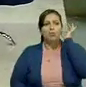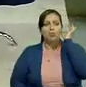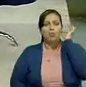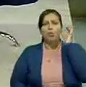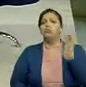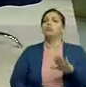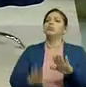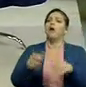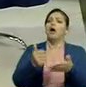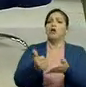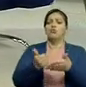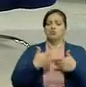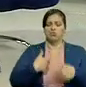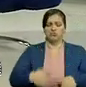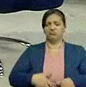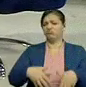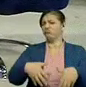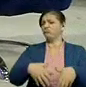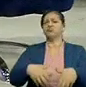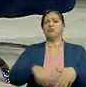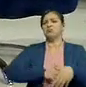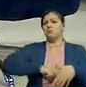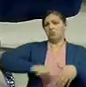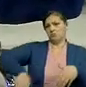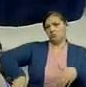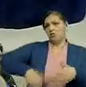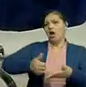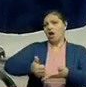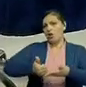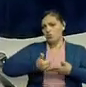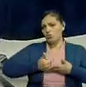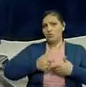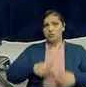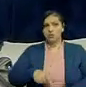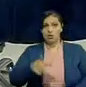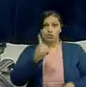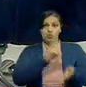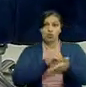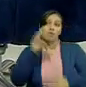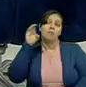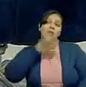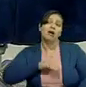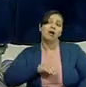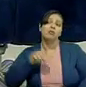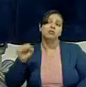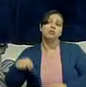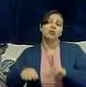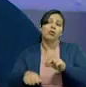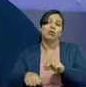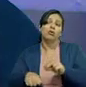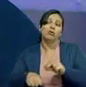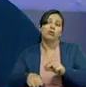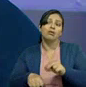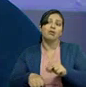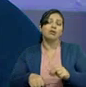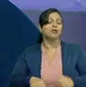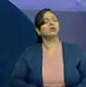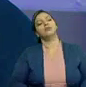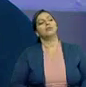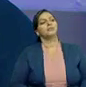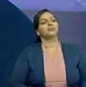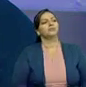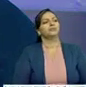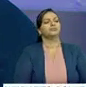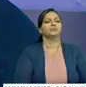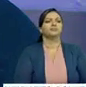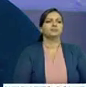que primero es un delito que tiene que ser asumido por cada una de las personas. Y para las personas creyentes, en este caso